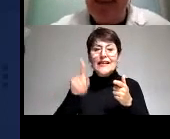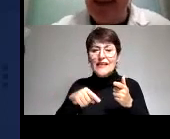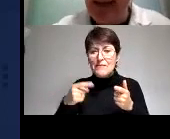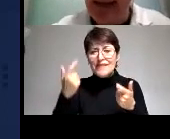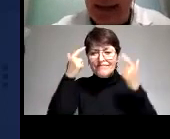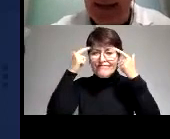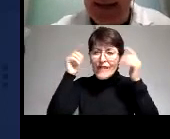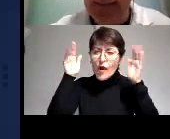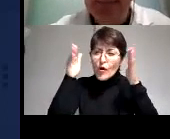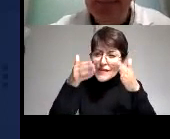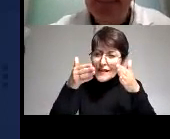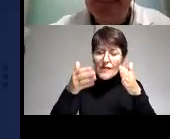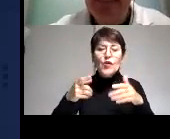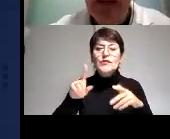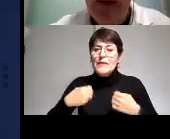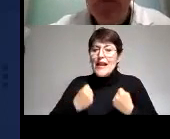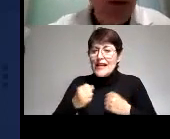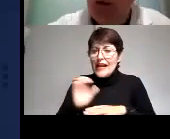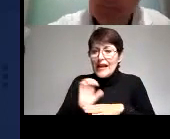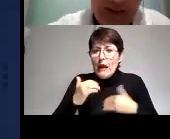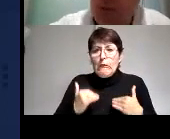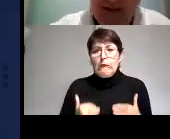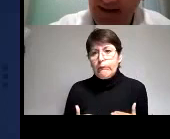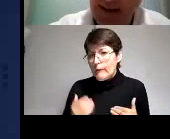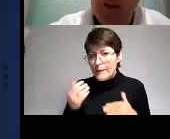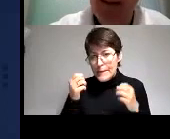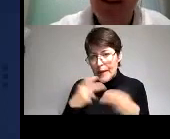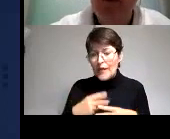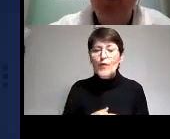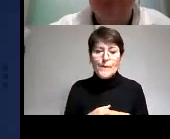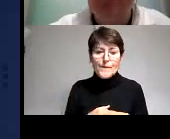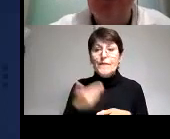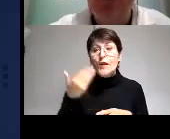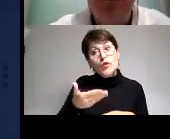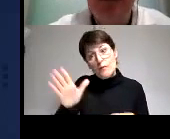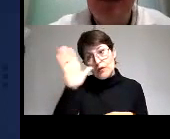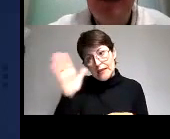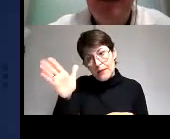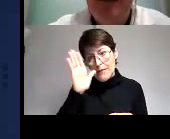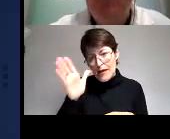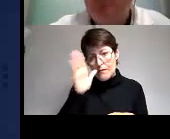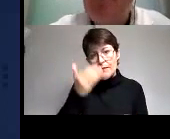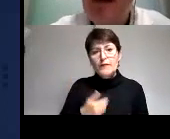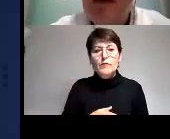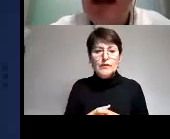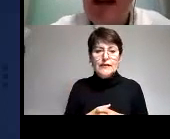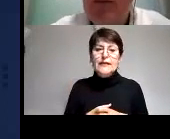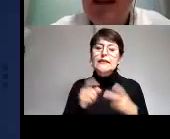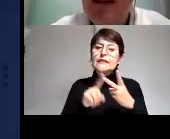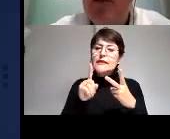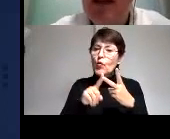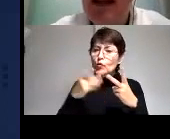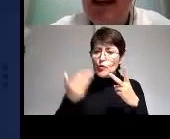de energía. Por lo tanto, a poder ser, hemos de hidratarnos lo máximo posible. El segundo pilar